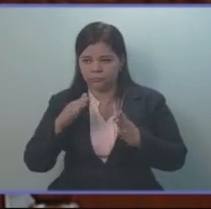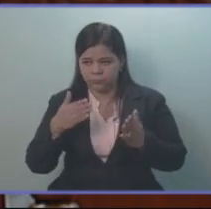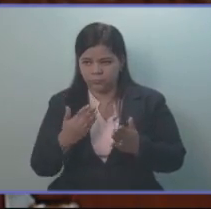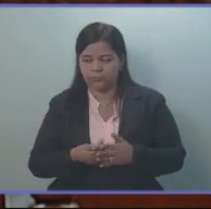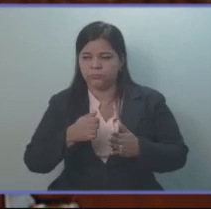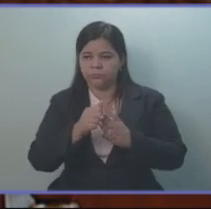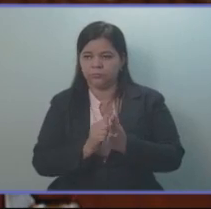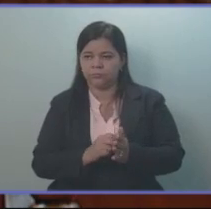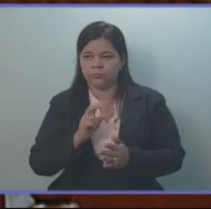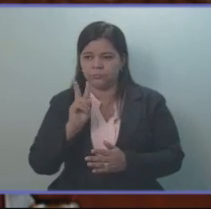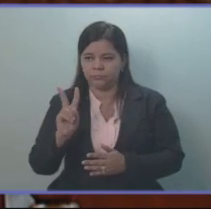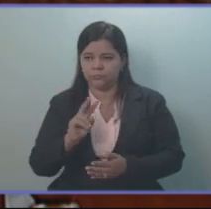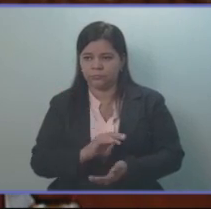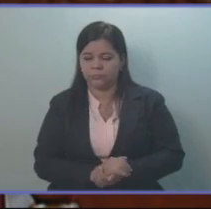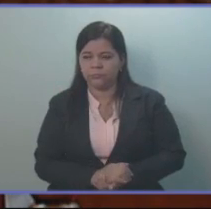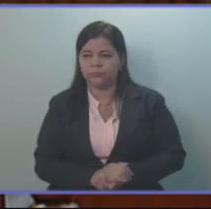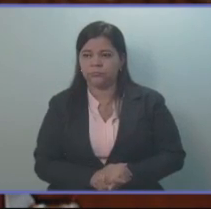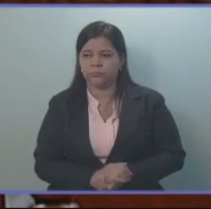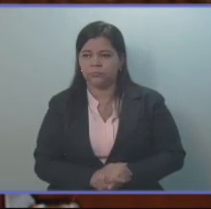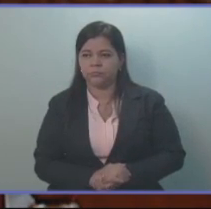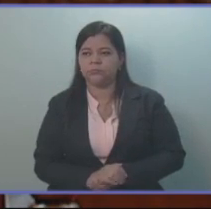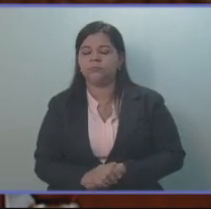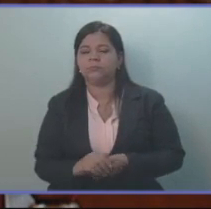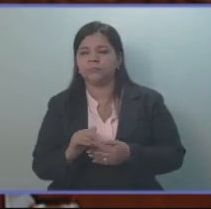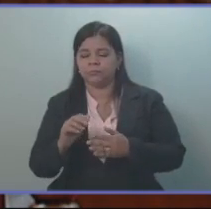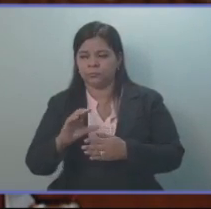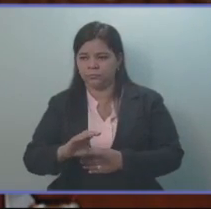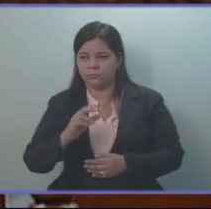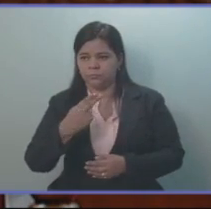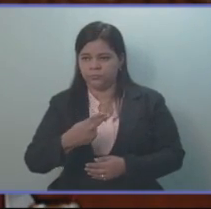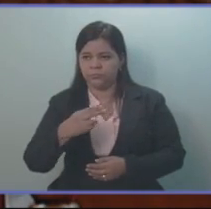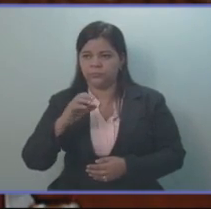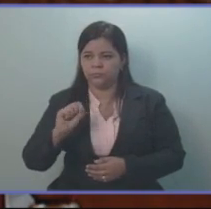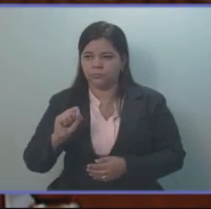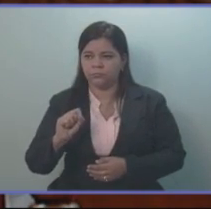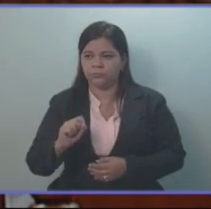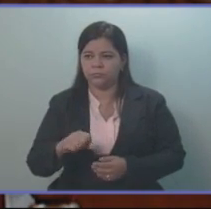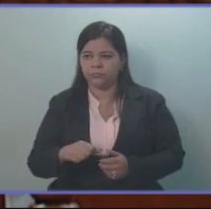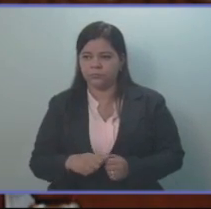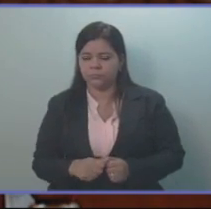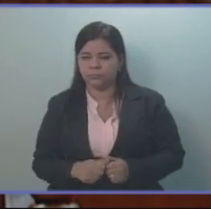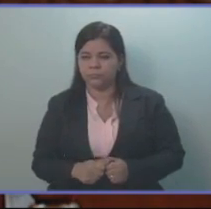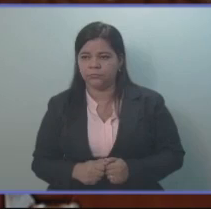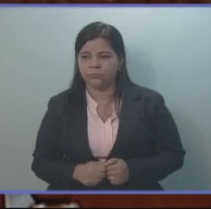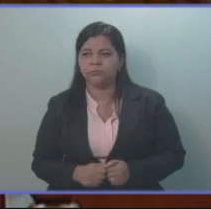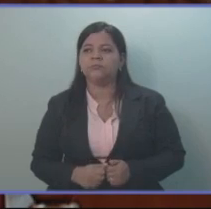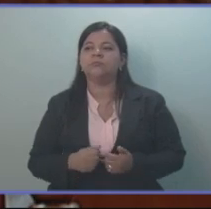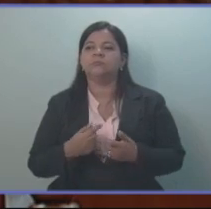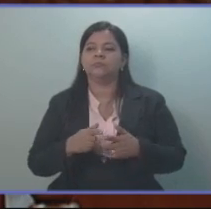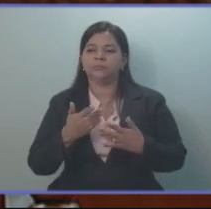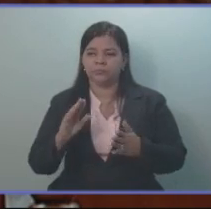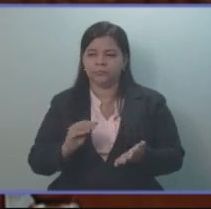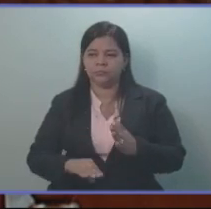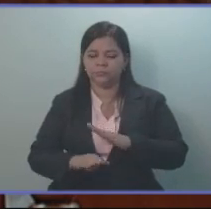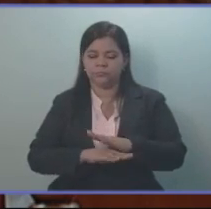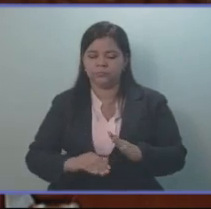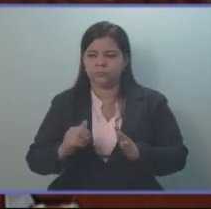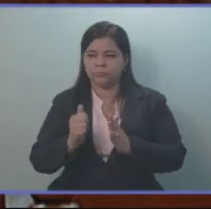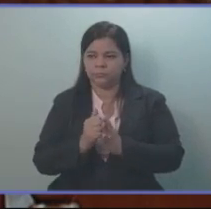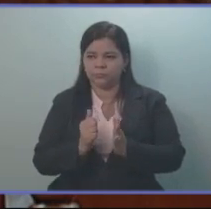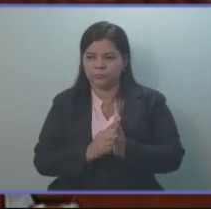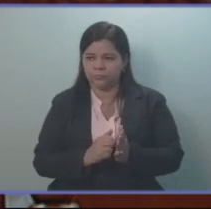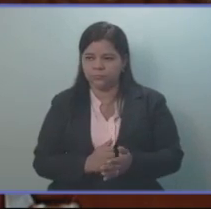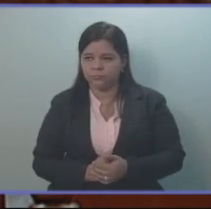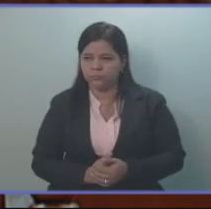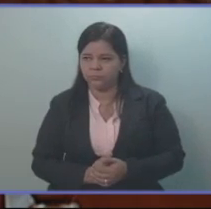done a las CBAM del CHSS en las condiciones establecidas en el artículo 16, 17,